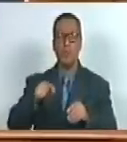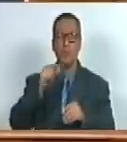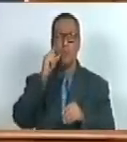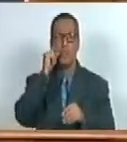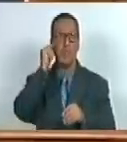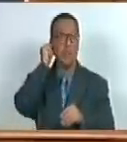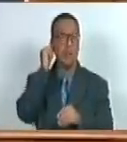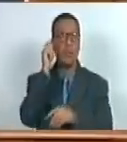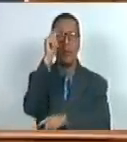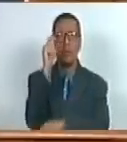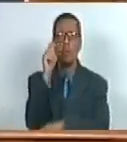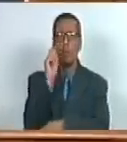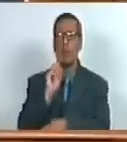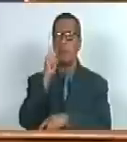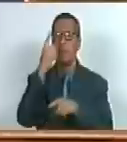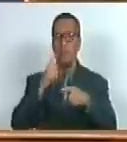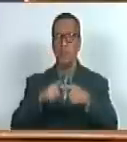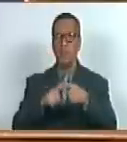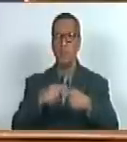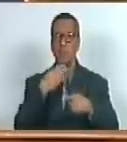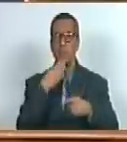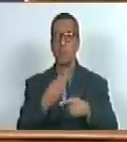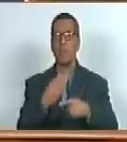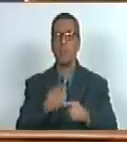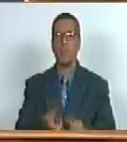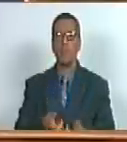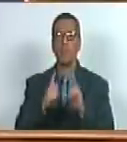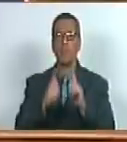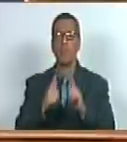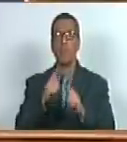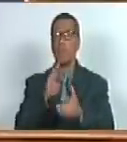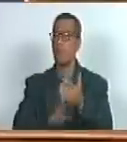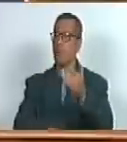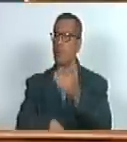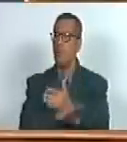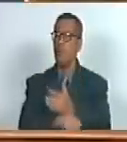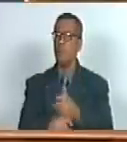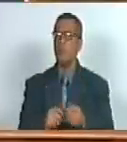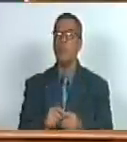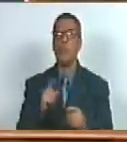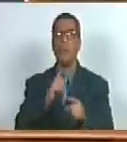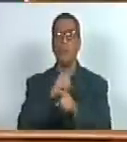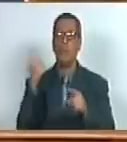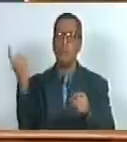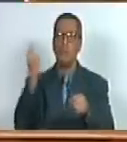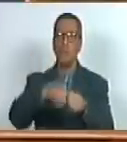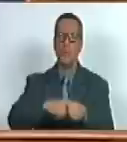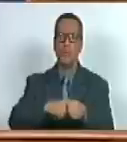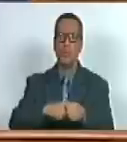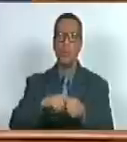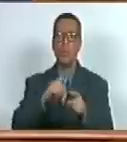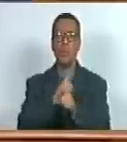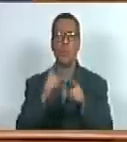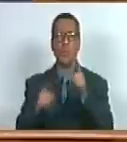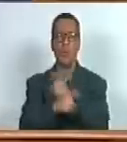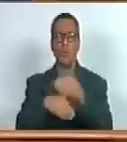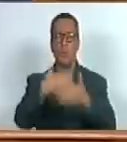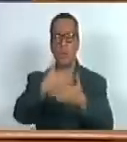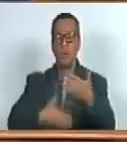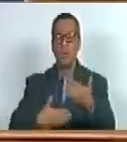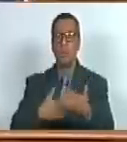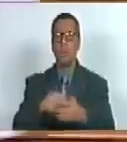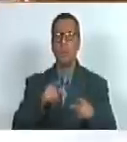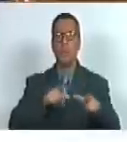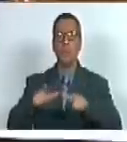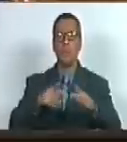los ciudadanos diputados principales solicitando permiso para ausentarse e incorporar a sus suplentes indicados en lista anexa